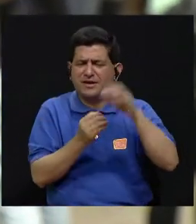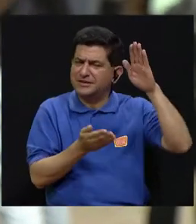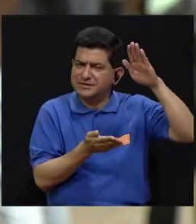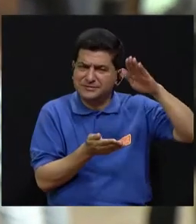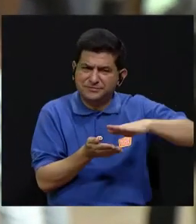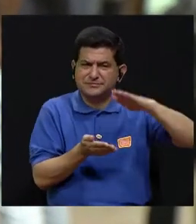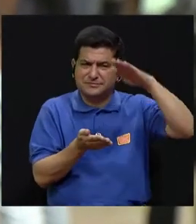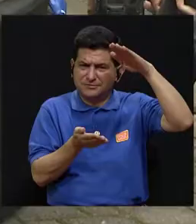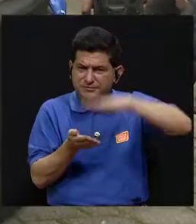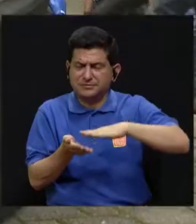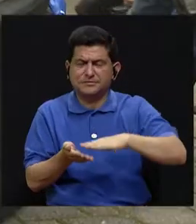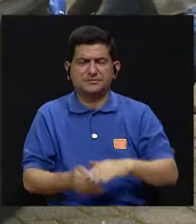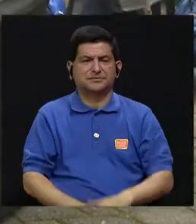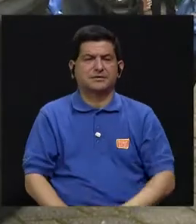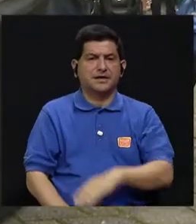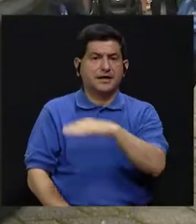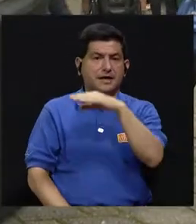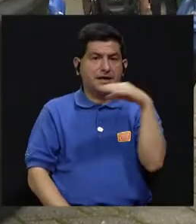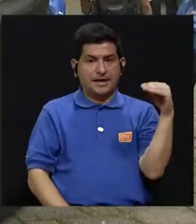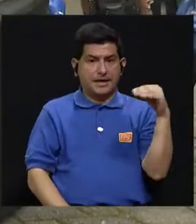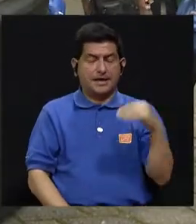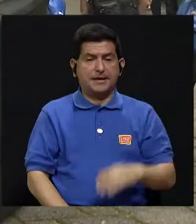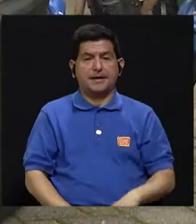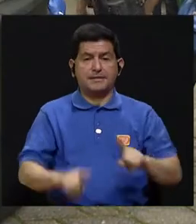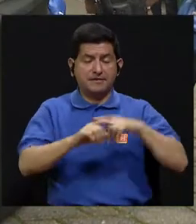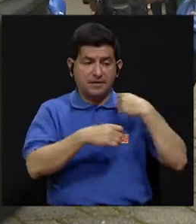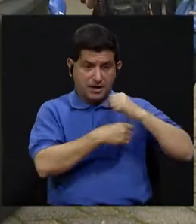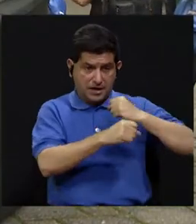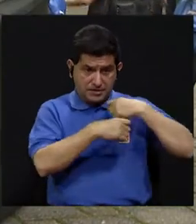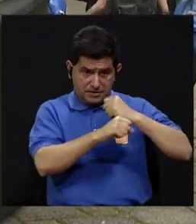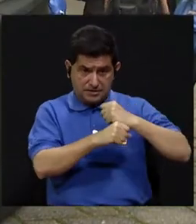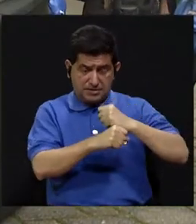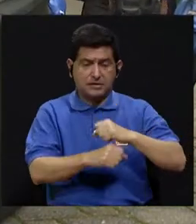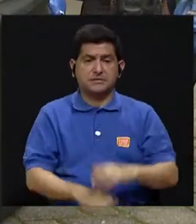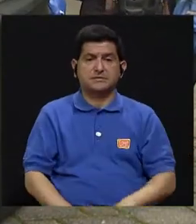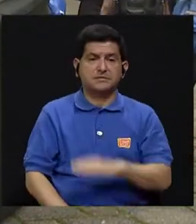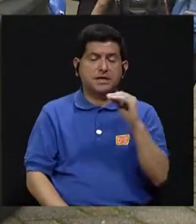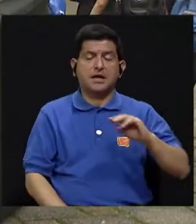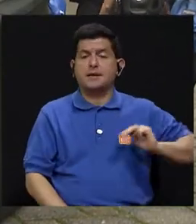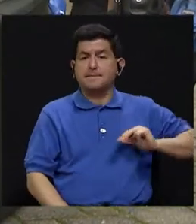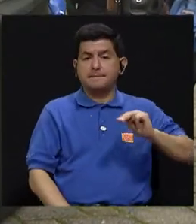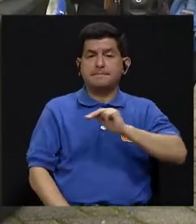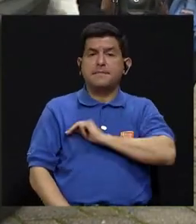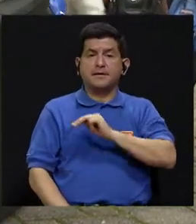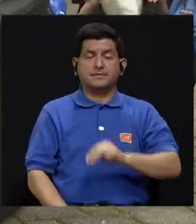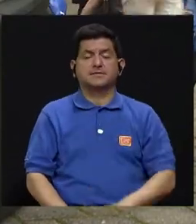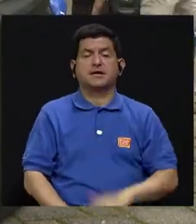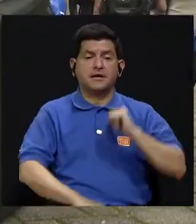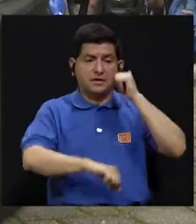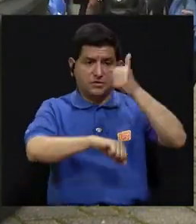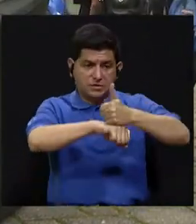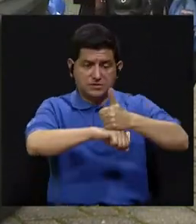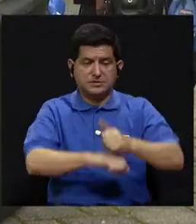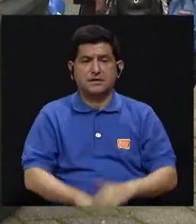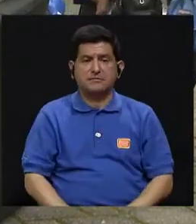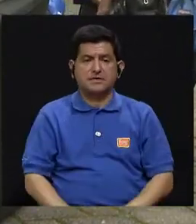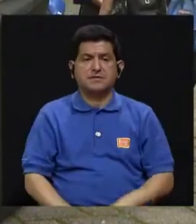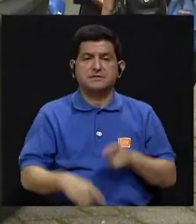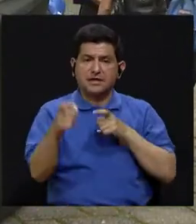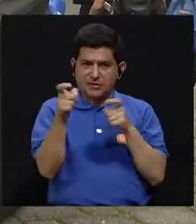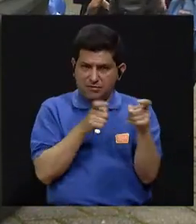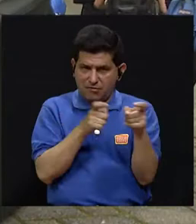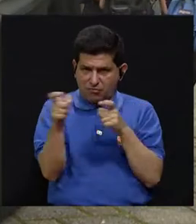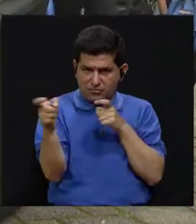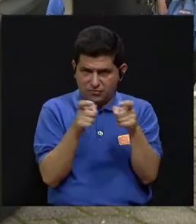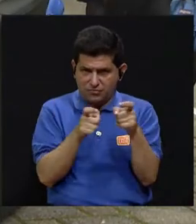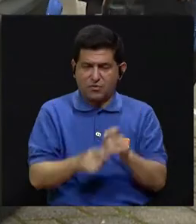oficinas, disminuirlos. Y a nivel de municipios y ministerios, pues incrementar un poco más lo que es